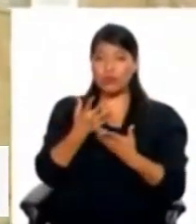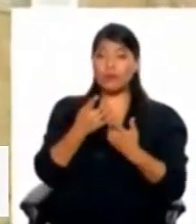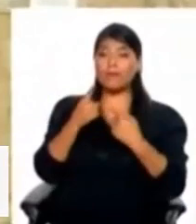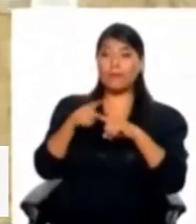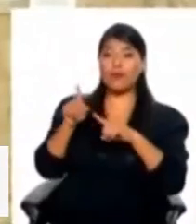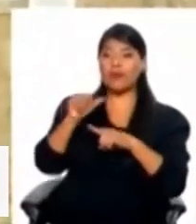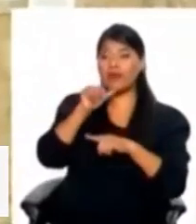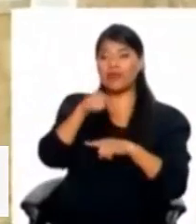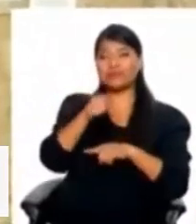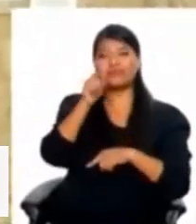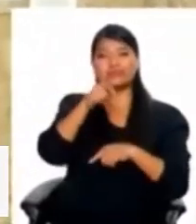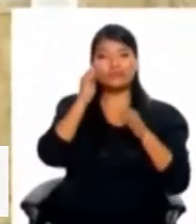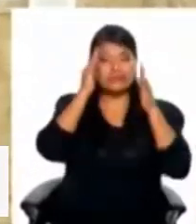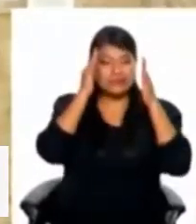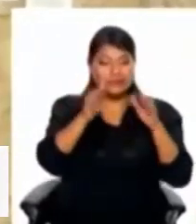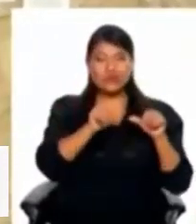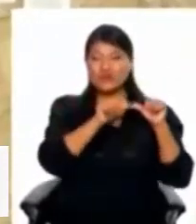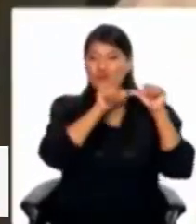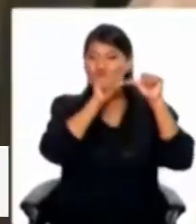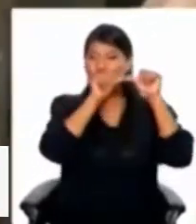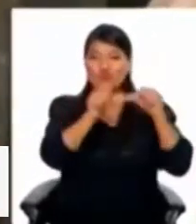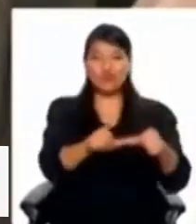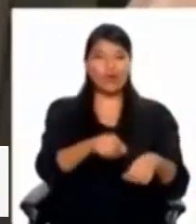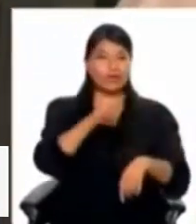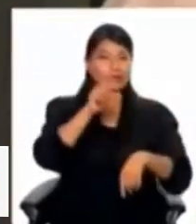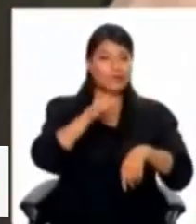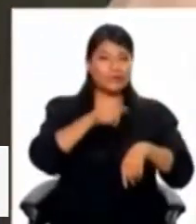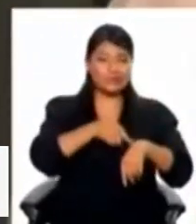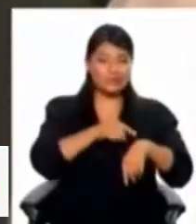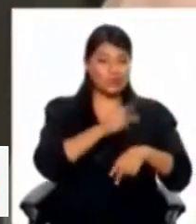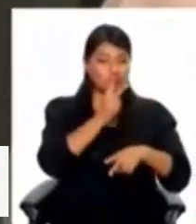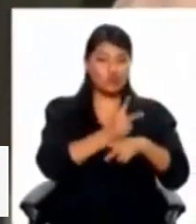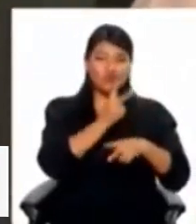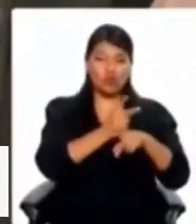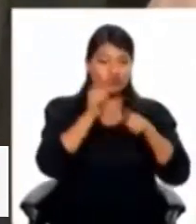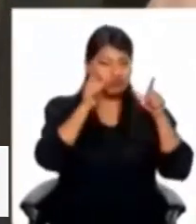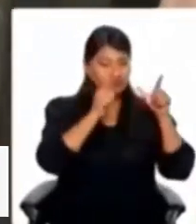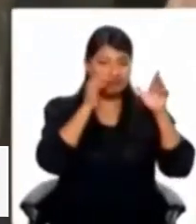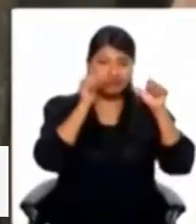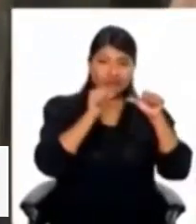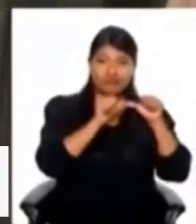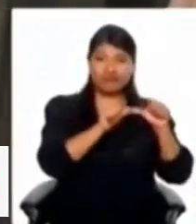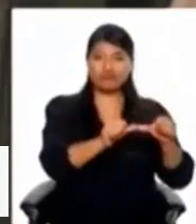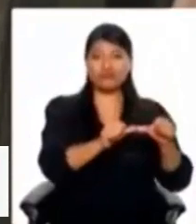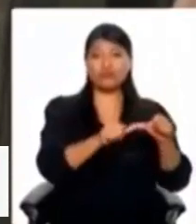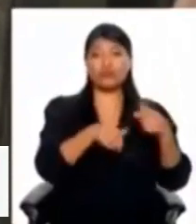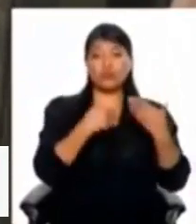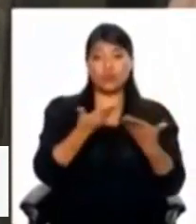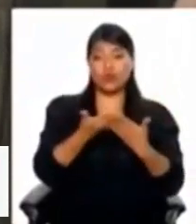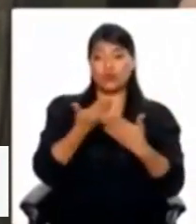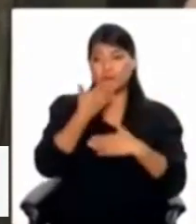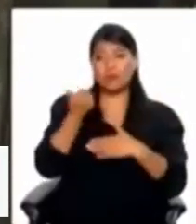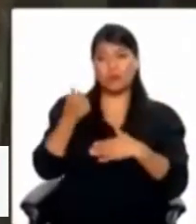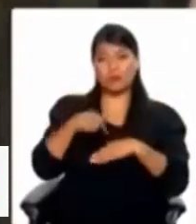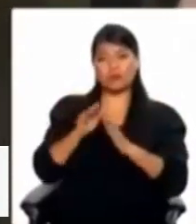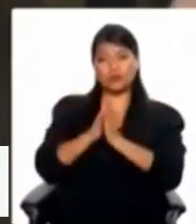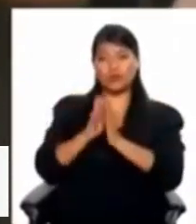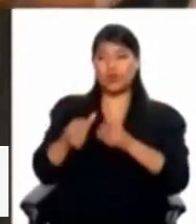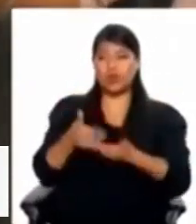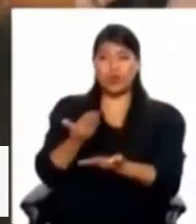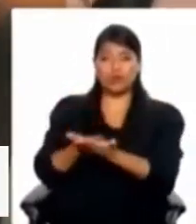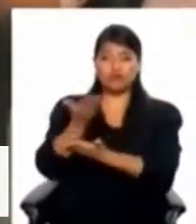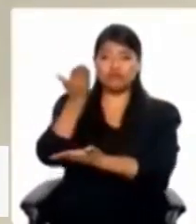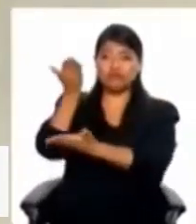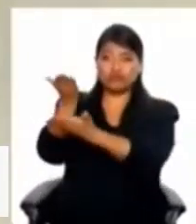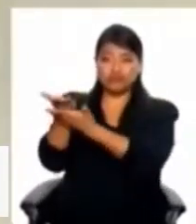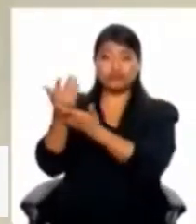lesiones, Dachi requiere atención especializada las 24 horas del día. Por ello, la veterinaria donde permanece